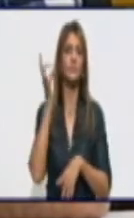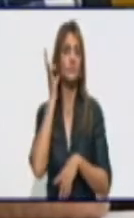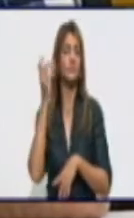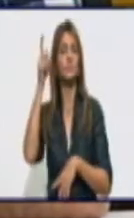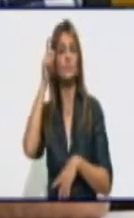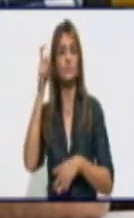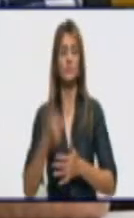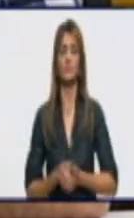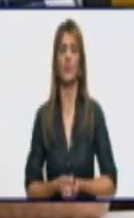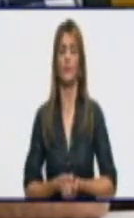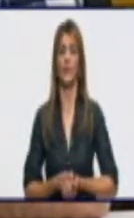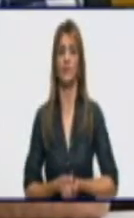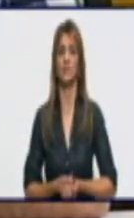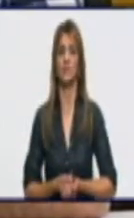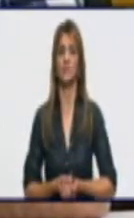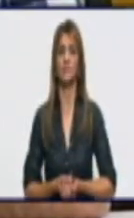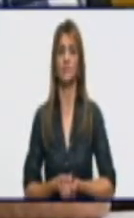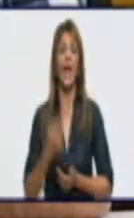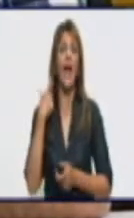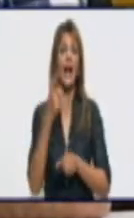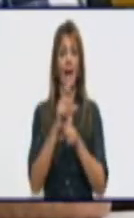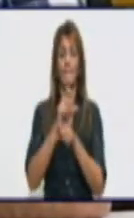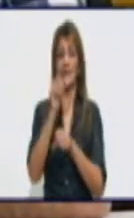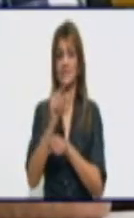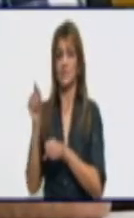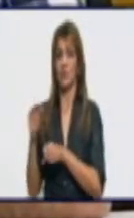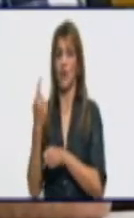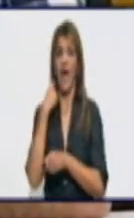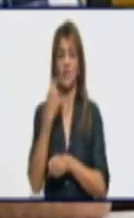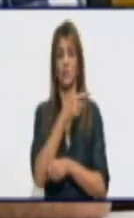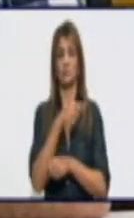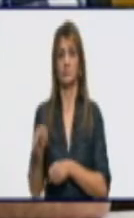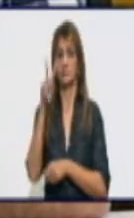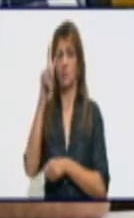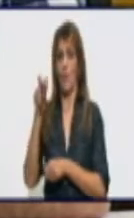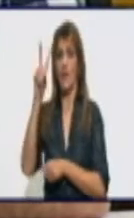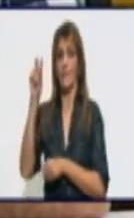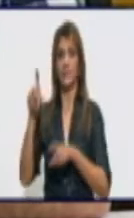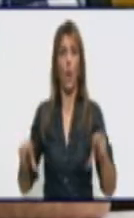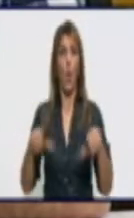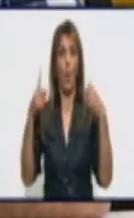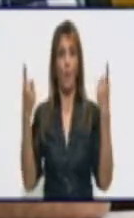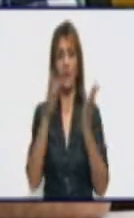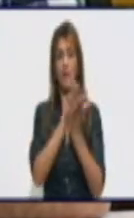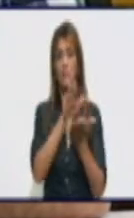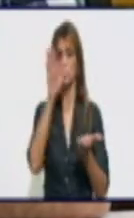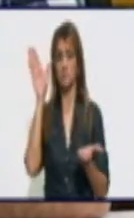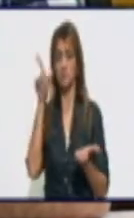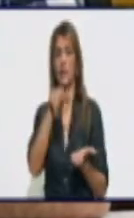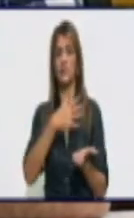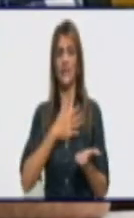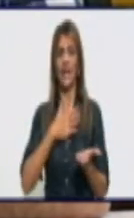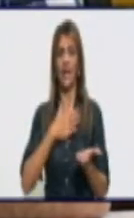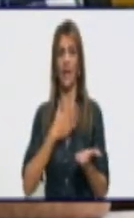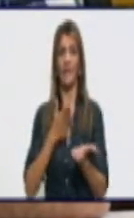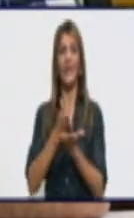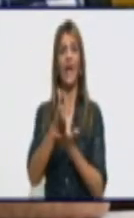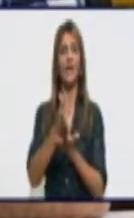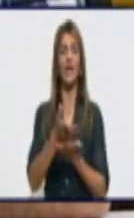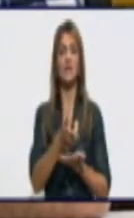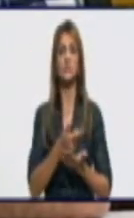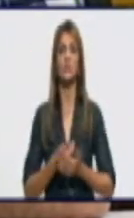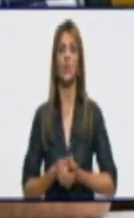el caso de la carne vacuna, cumplió su compromiso, tiene derecho por las medidas hoy a un proceso de validación de eso en las estructuras de las